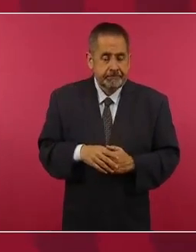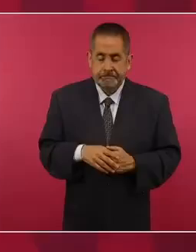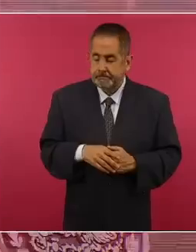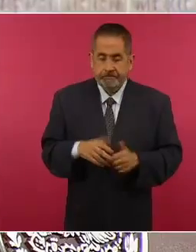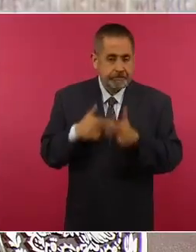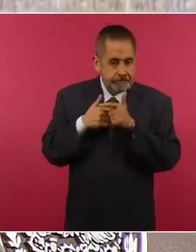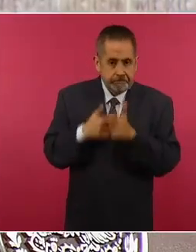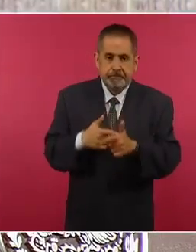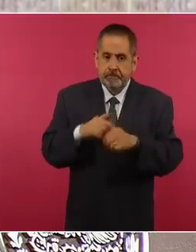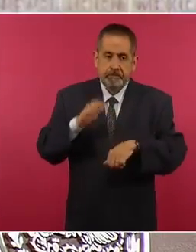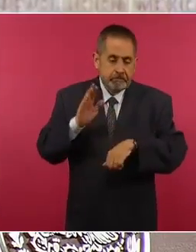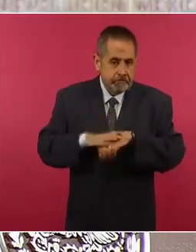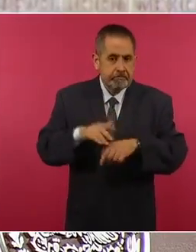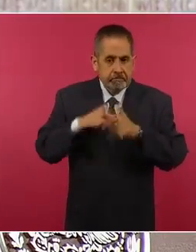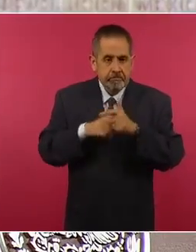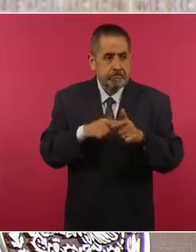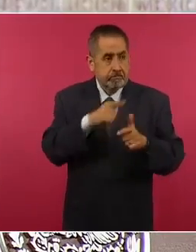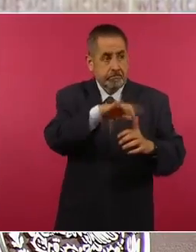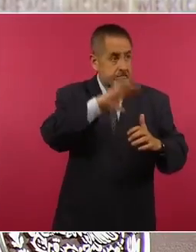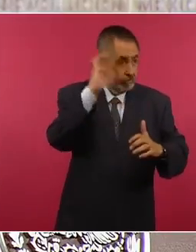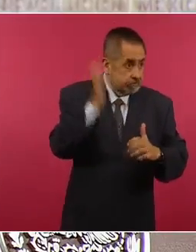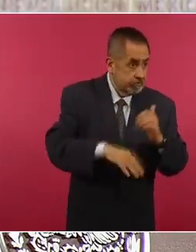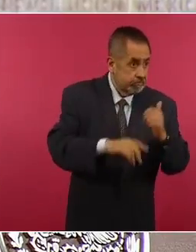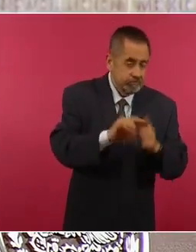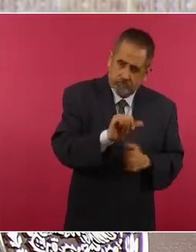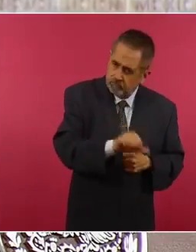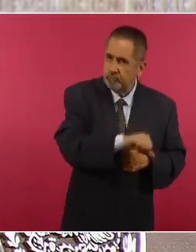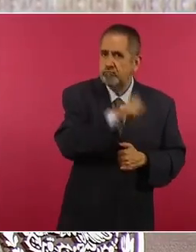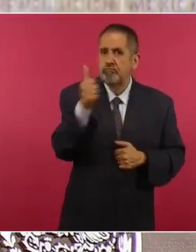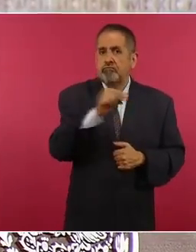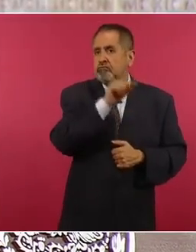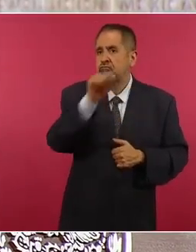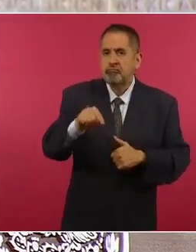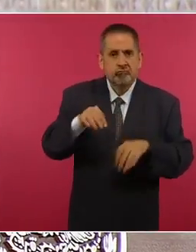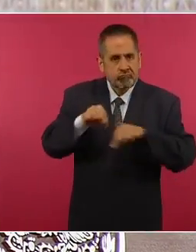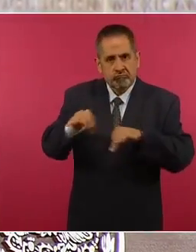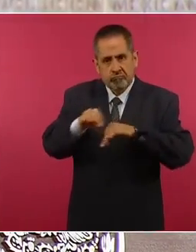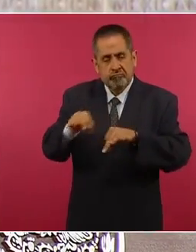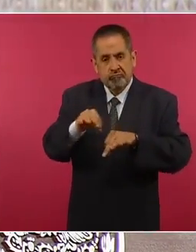seguir con otras obras,